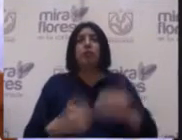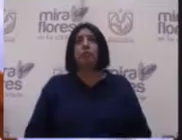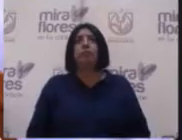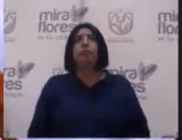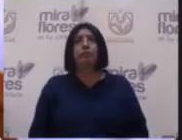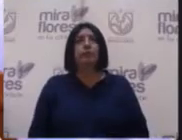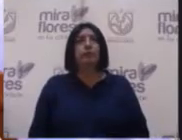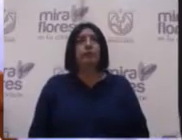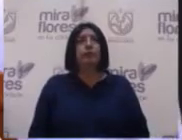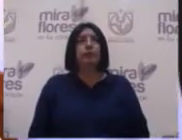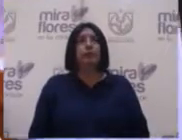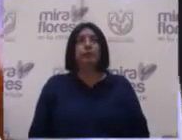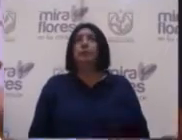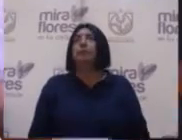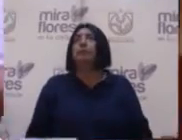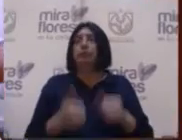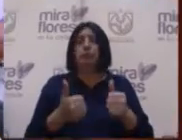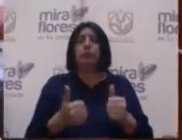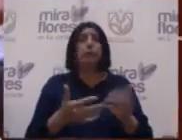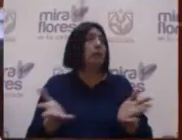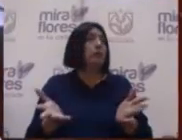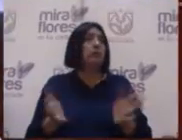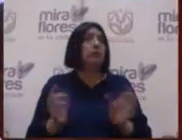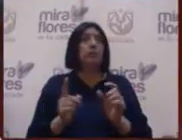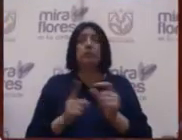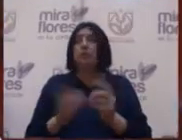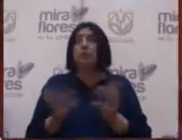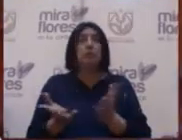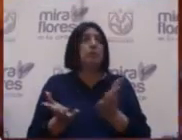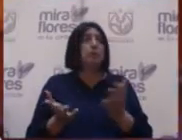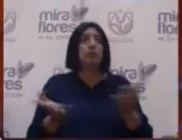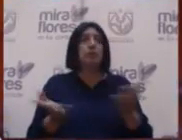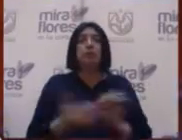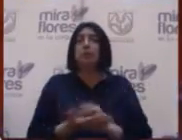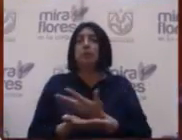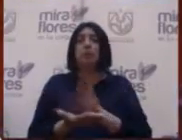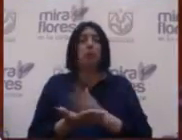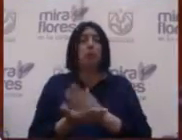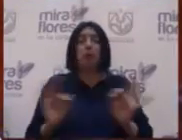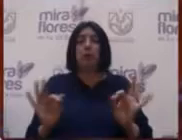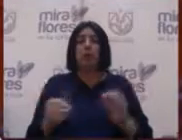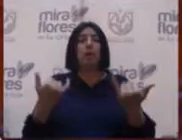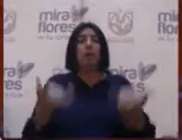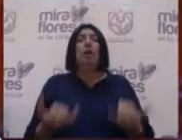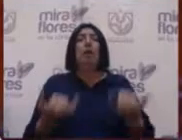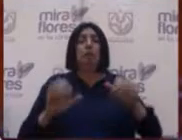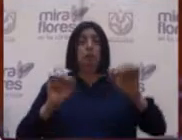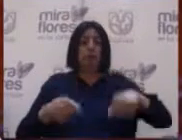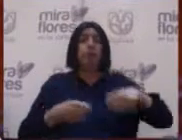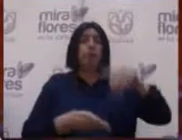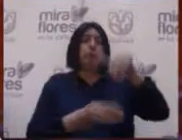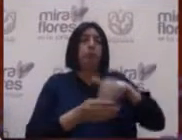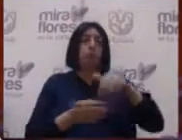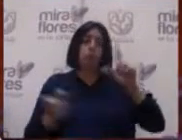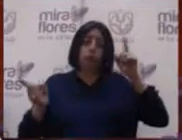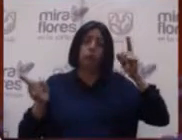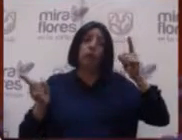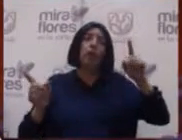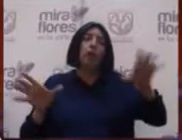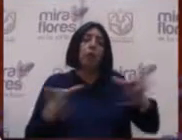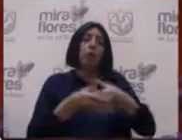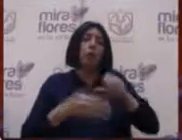Gracias. Muy bien. No hay más intervenciones en mesa. Si no las hay, procederemos ahora sí al voto. Aquellos miembros del Consejo que